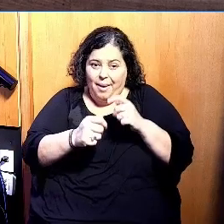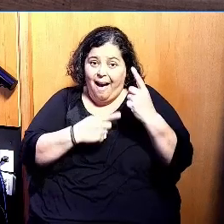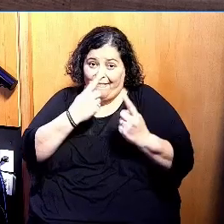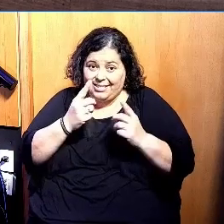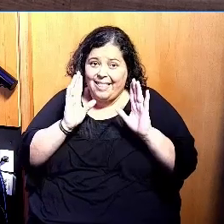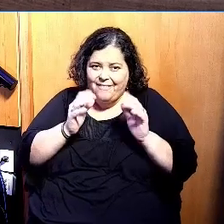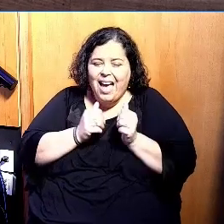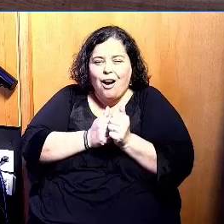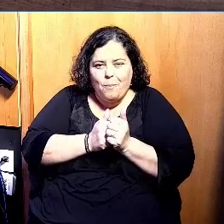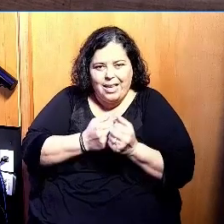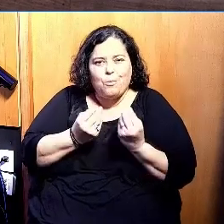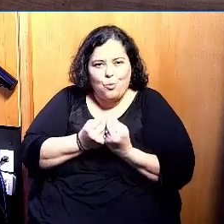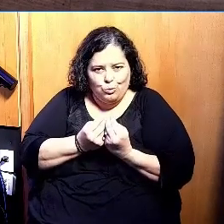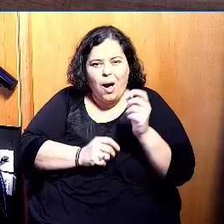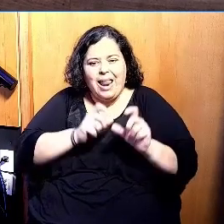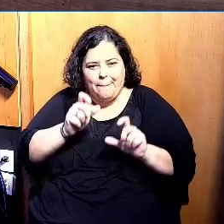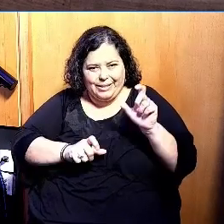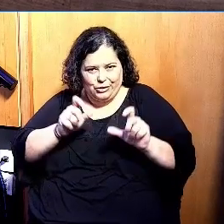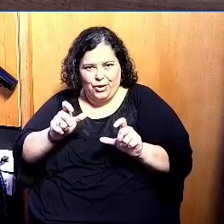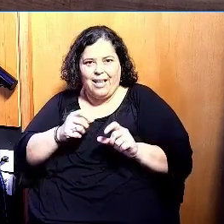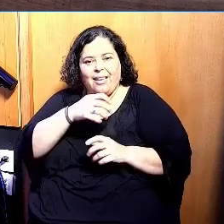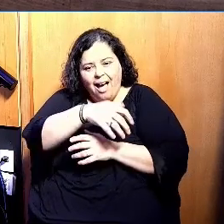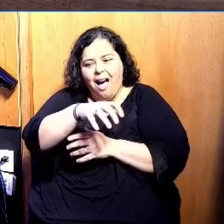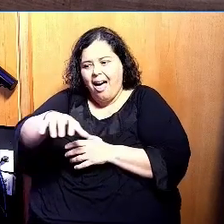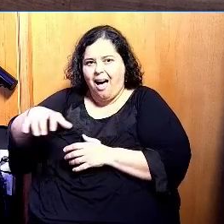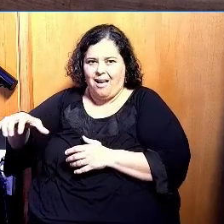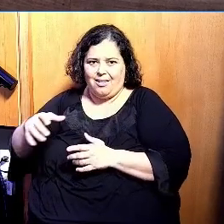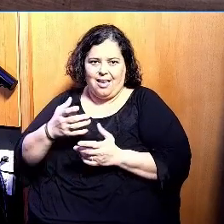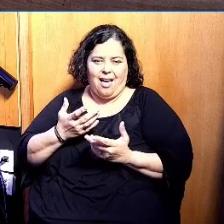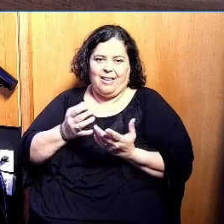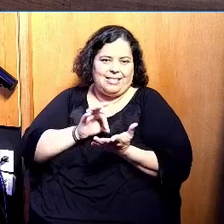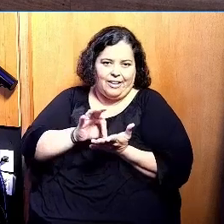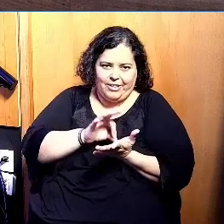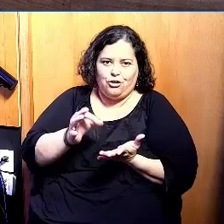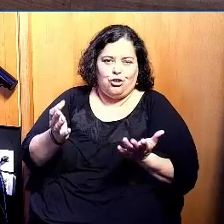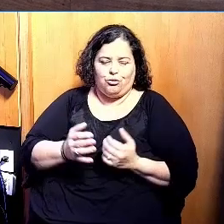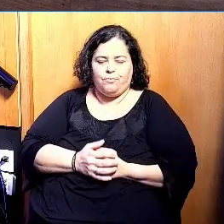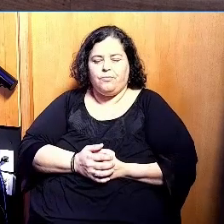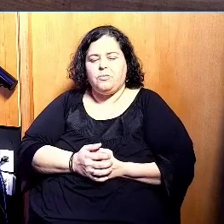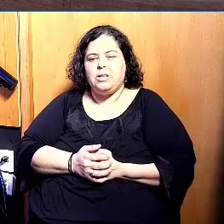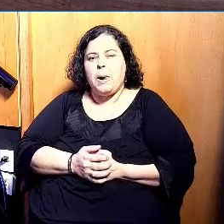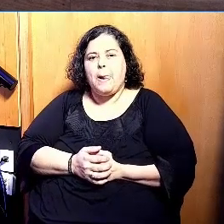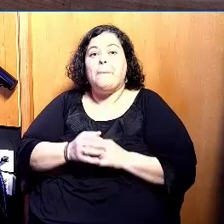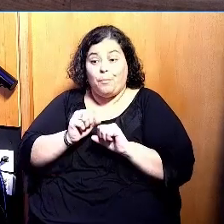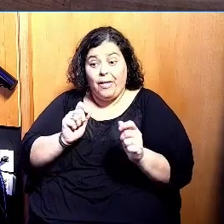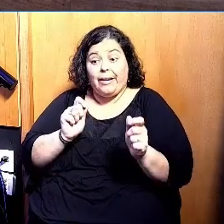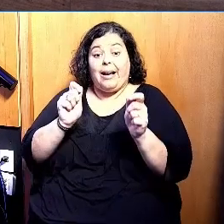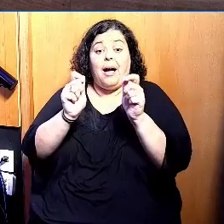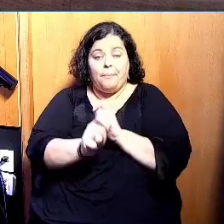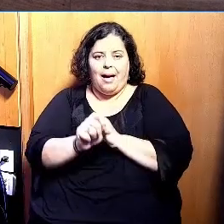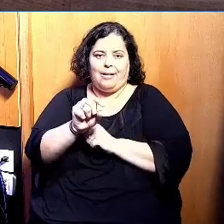hay que acompañar mucho a las personas que están en cada una de las áreas de negocio o de servicio para nuestro caso, para poder cambiar